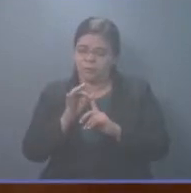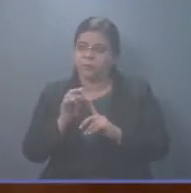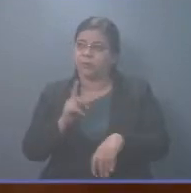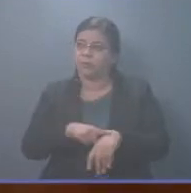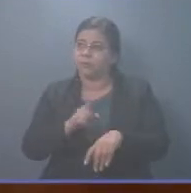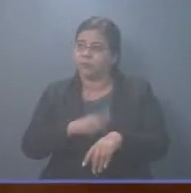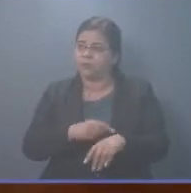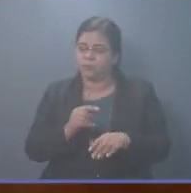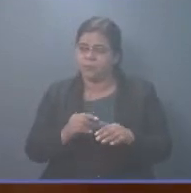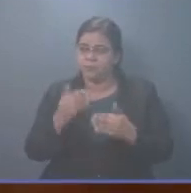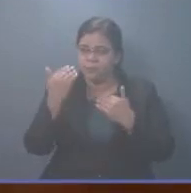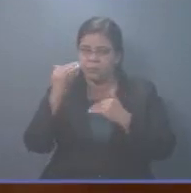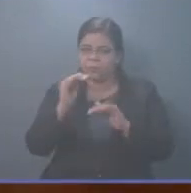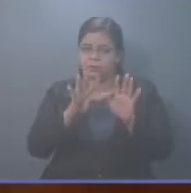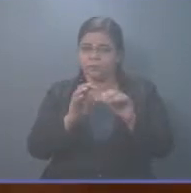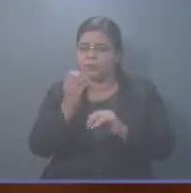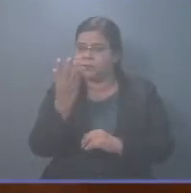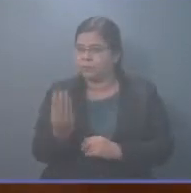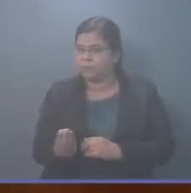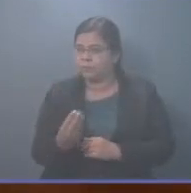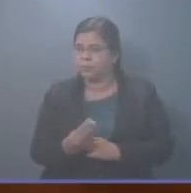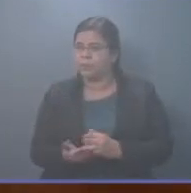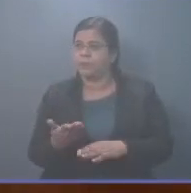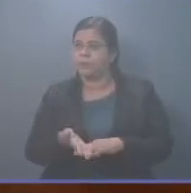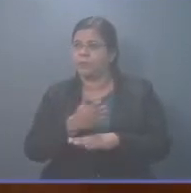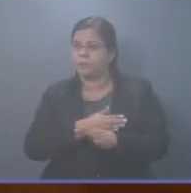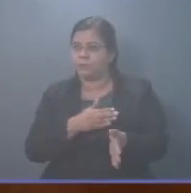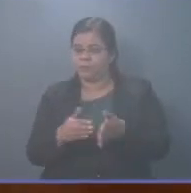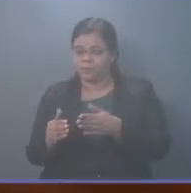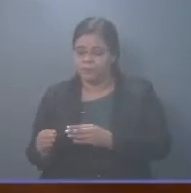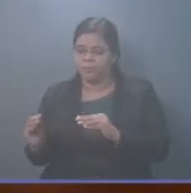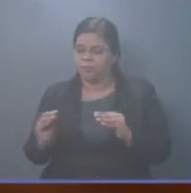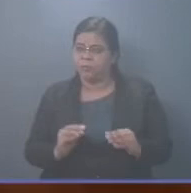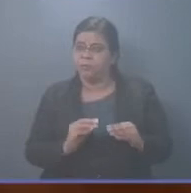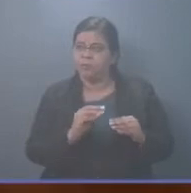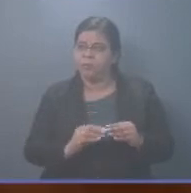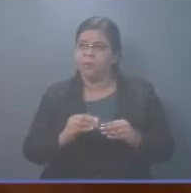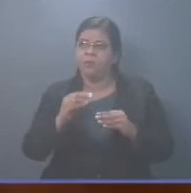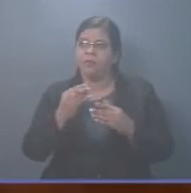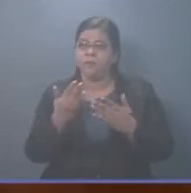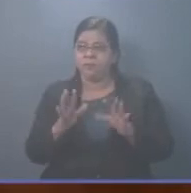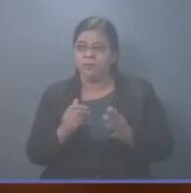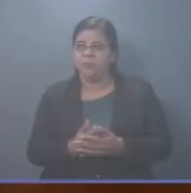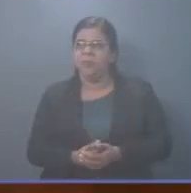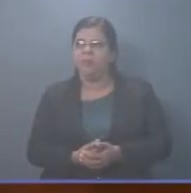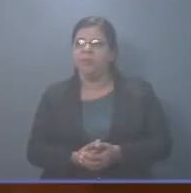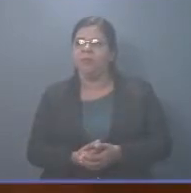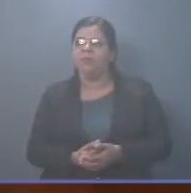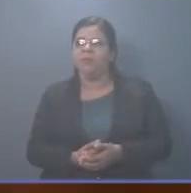plazo no mayor a 90 días a partir de la entrada en vigencia del reglamento,